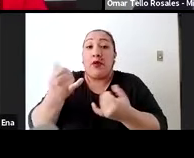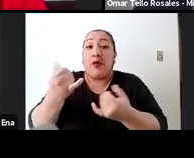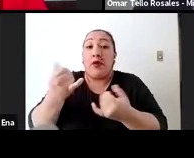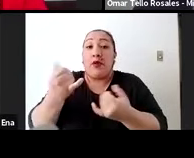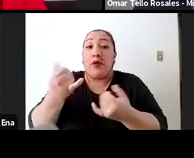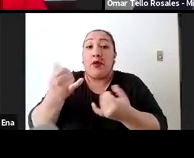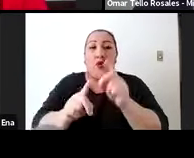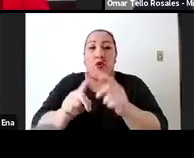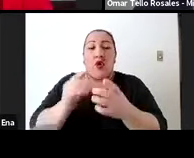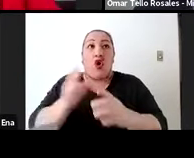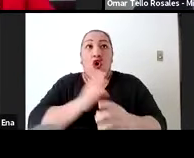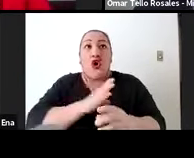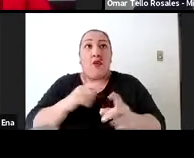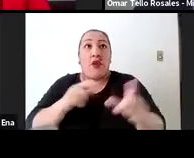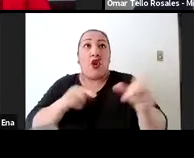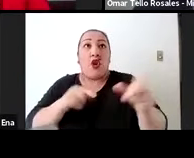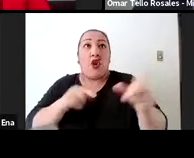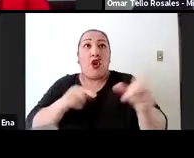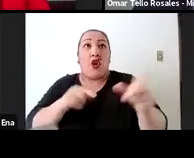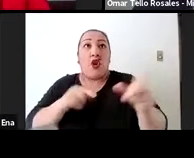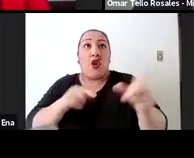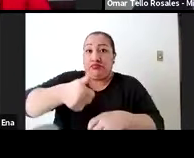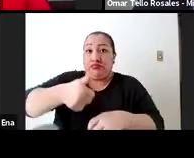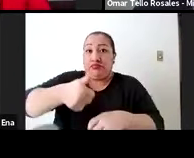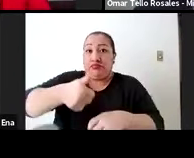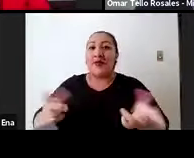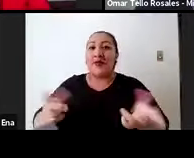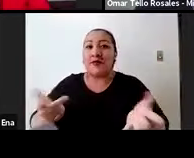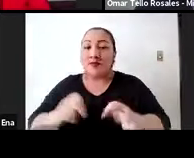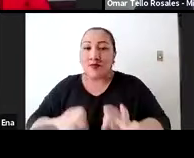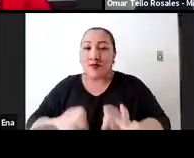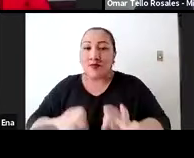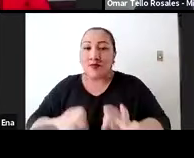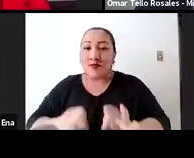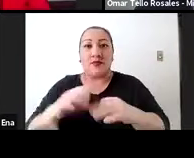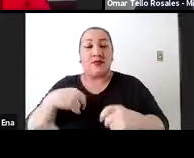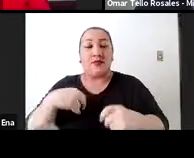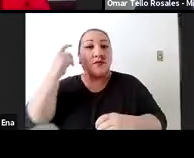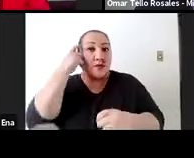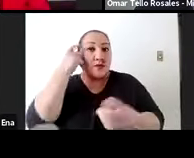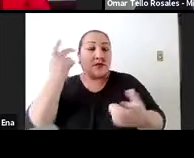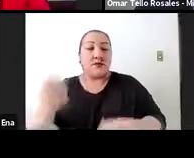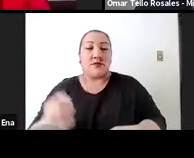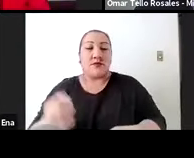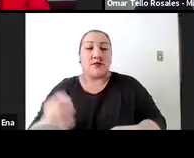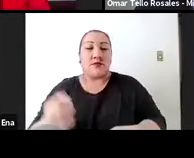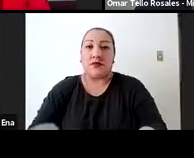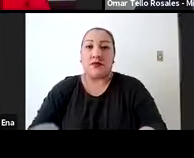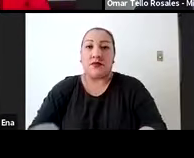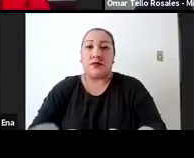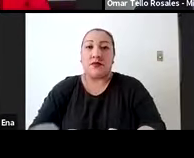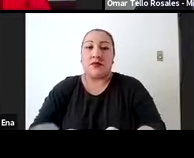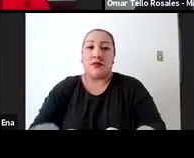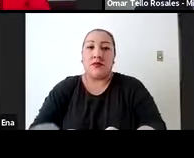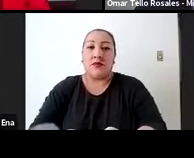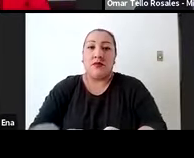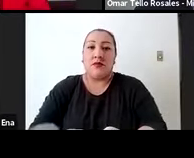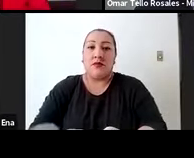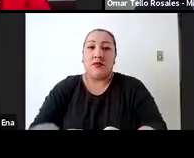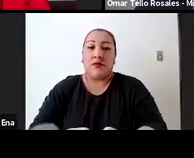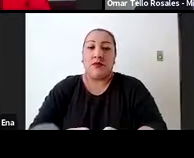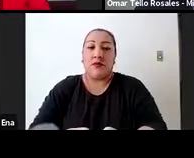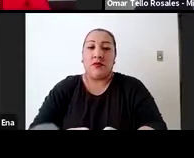local. Pero qué interesante sería que tengamos quizás la interoperabilidad a través de la